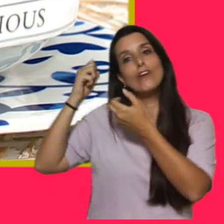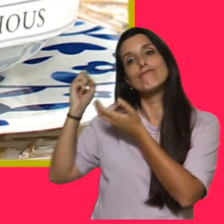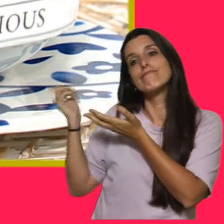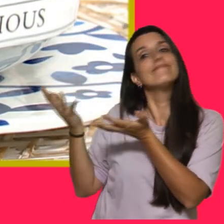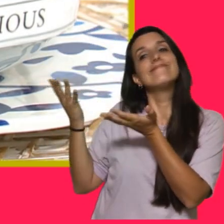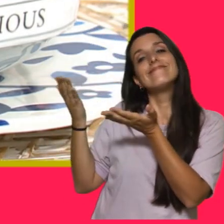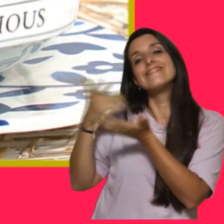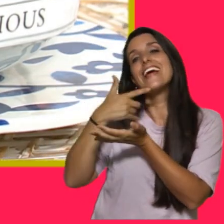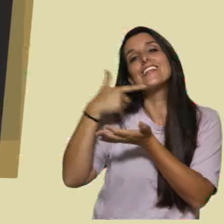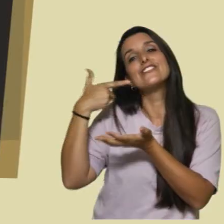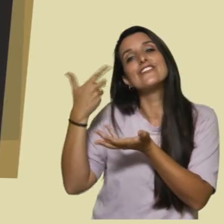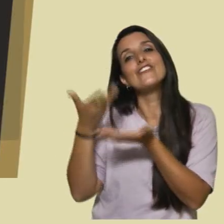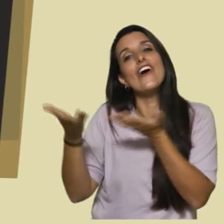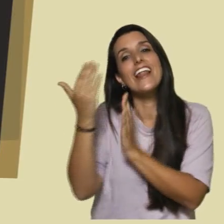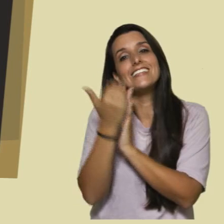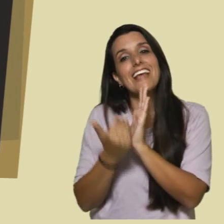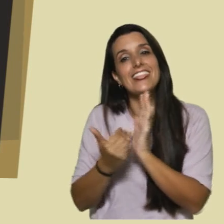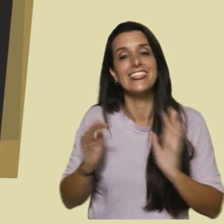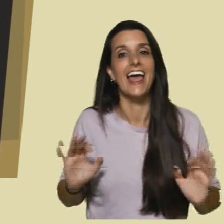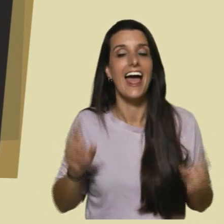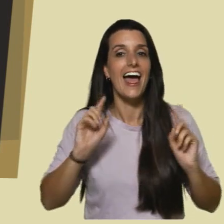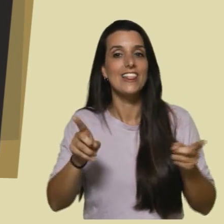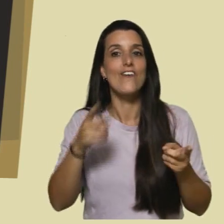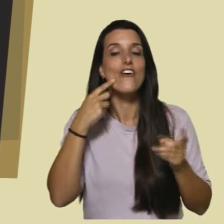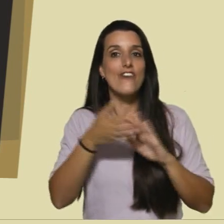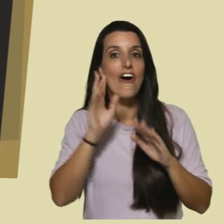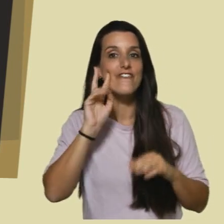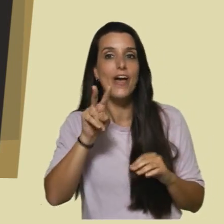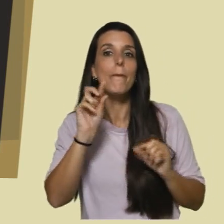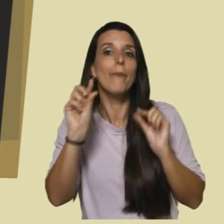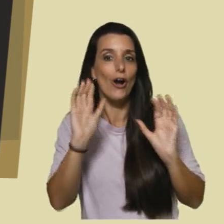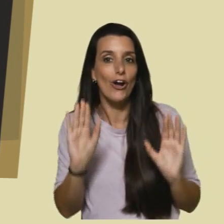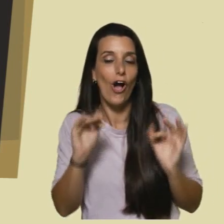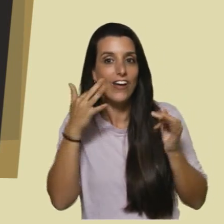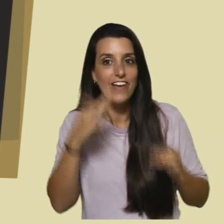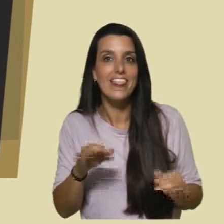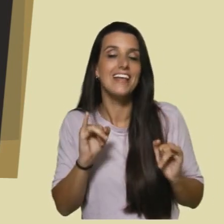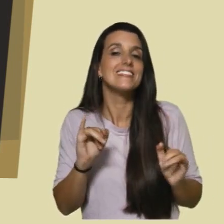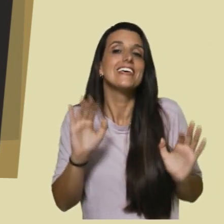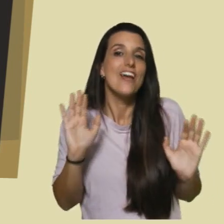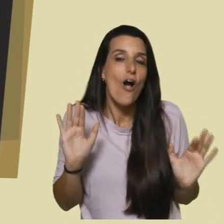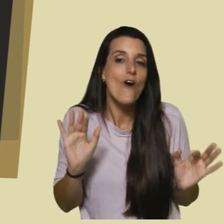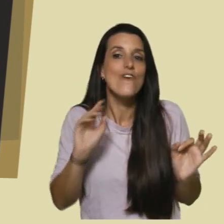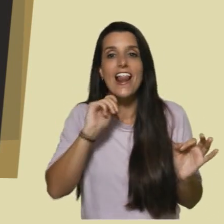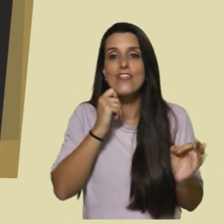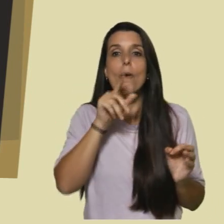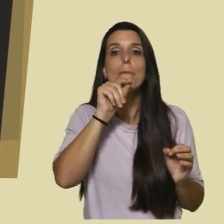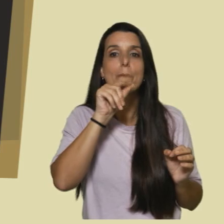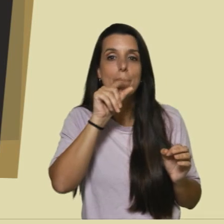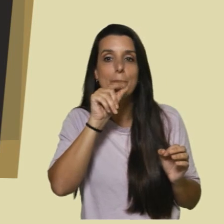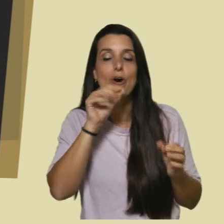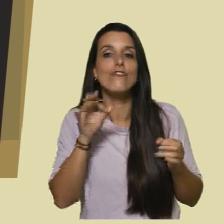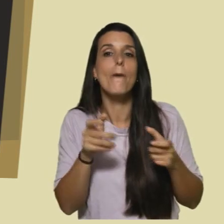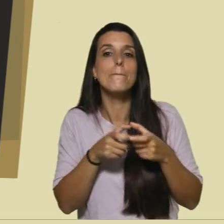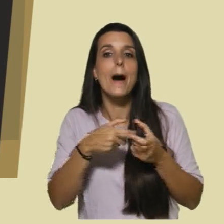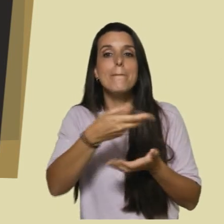delicious y compartimos la receta del mismo. Aparte, donde lo ves, tiene poca complicación. ¿En serio? No parece, ¿viste? Muletas de pollo mediterráneo con papas